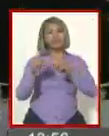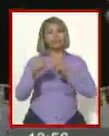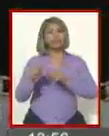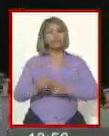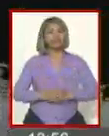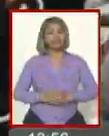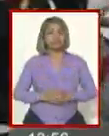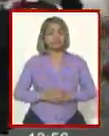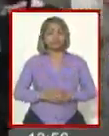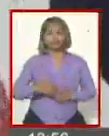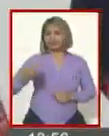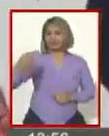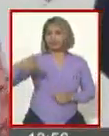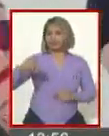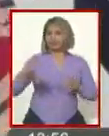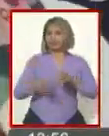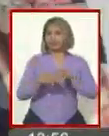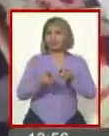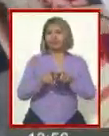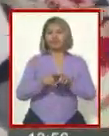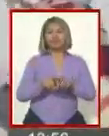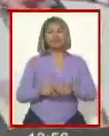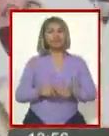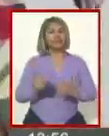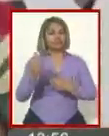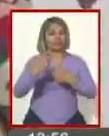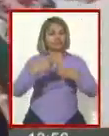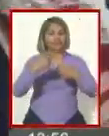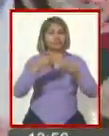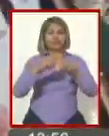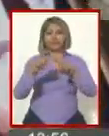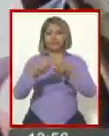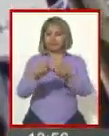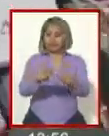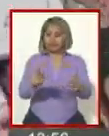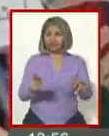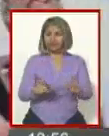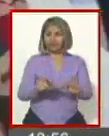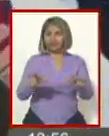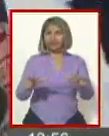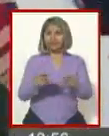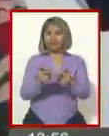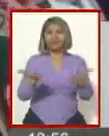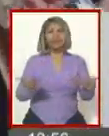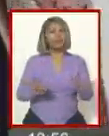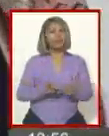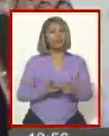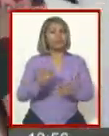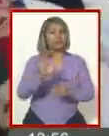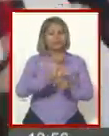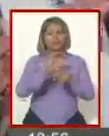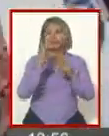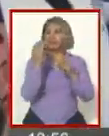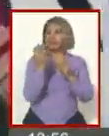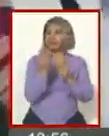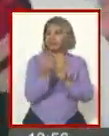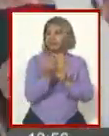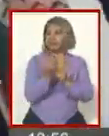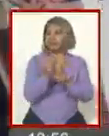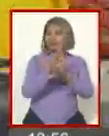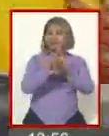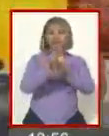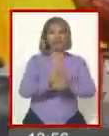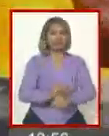y Misicuña, además de Quillacollo. Participando de diferentes municipios, diferentes provincias, su cultura,